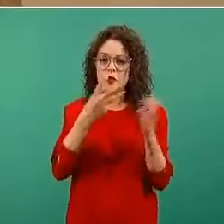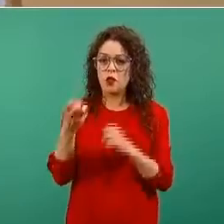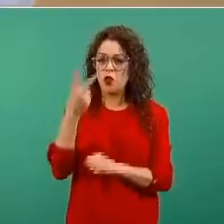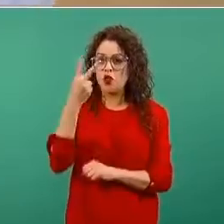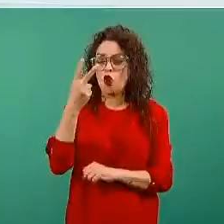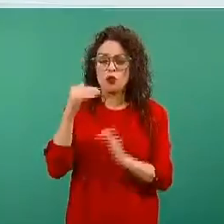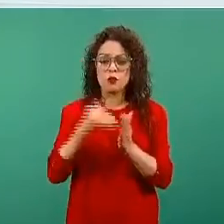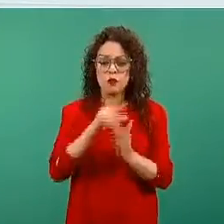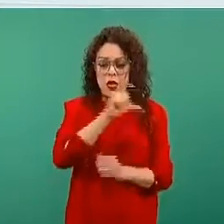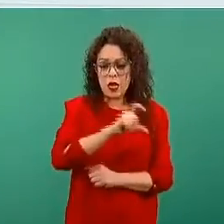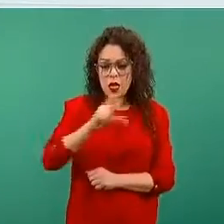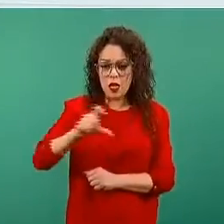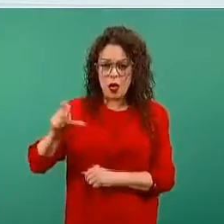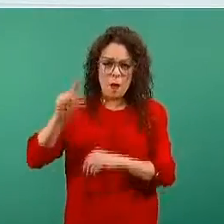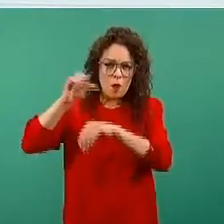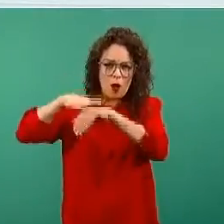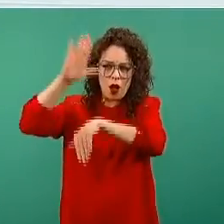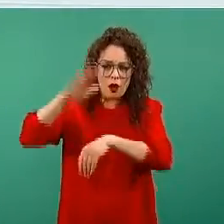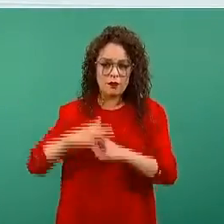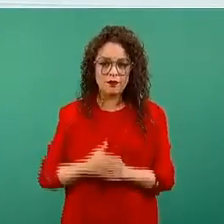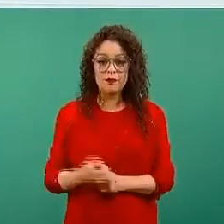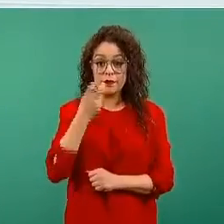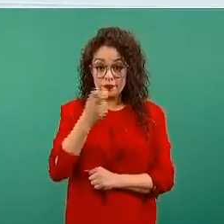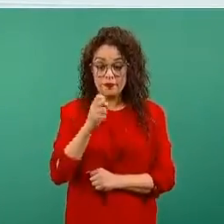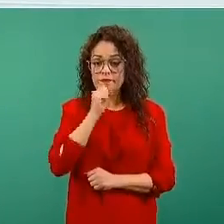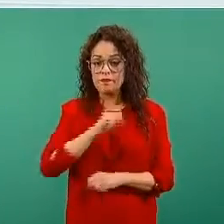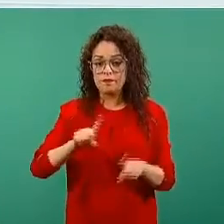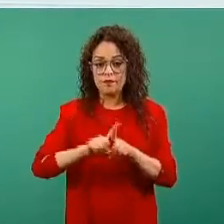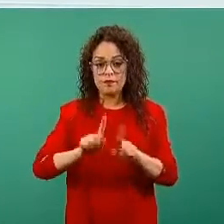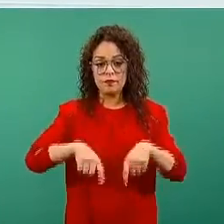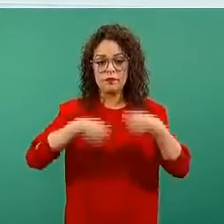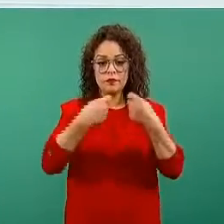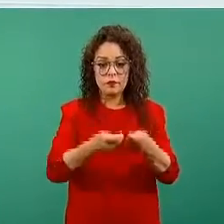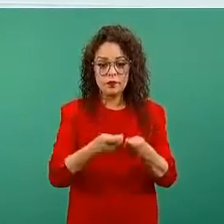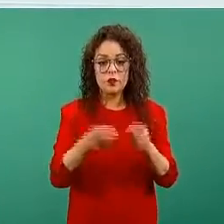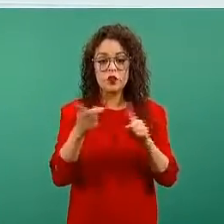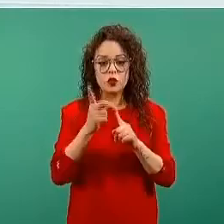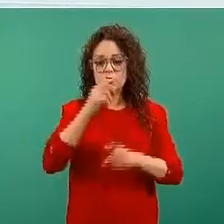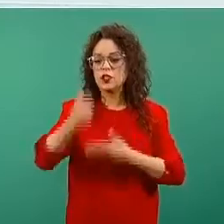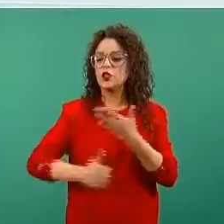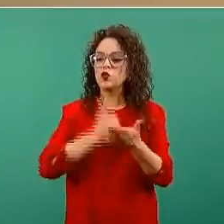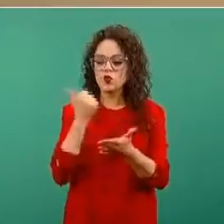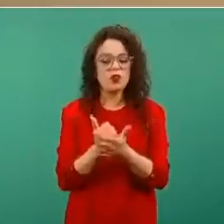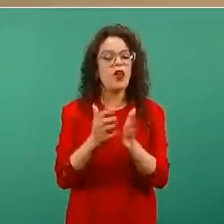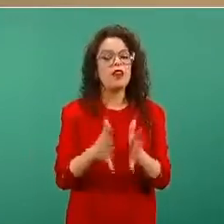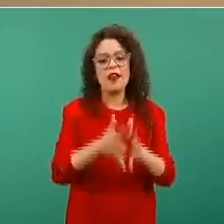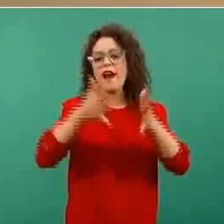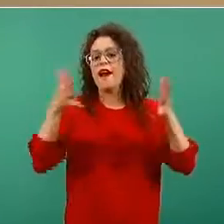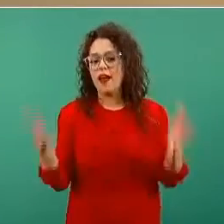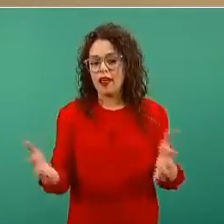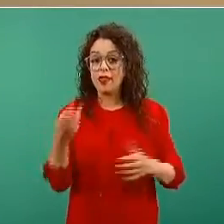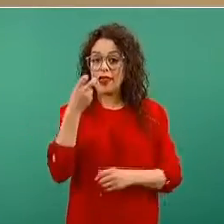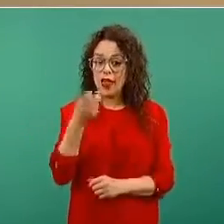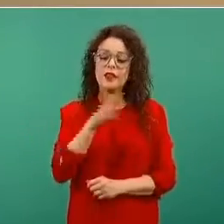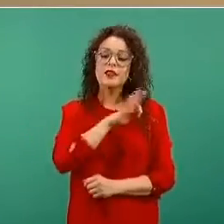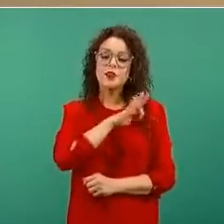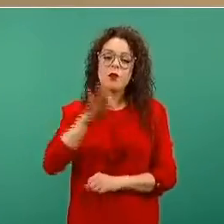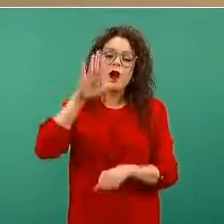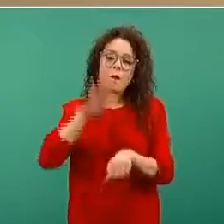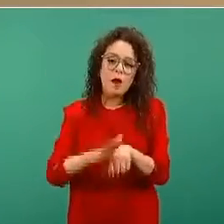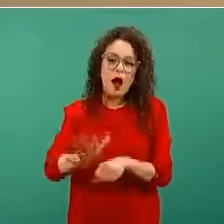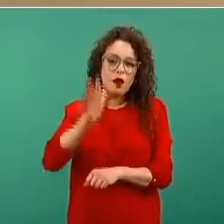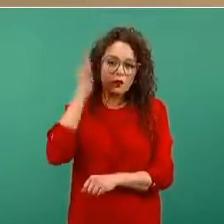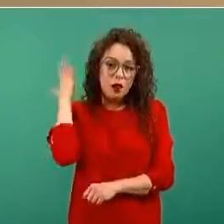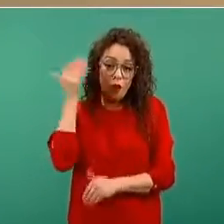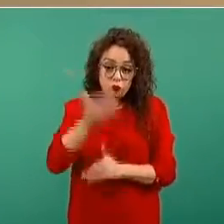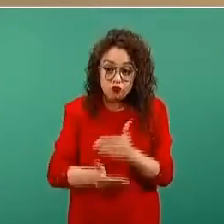1.302.000 dosis, también lo estaremos destinando a ciudades grandes. Esto nos permite avanzar más rápidamente